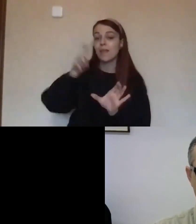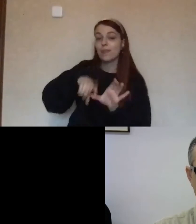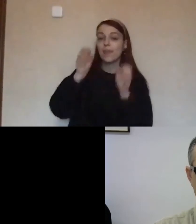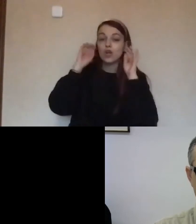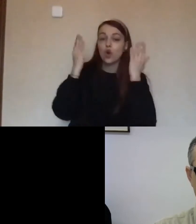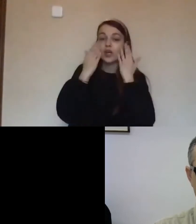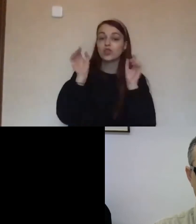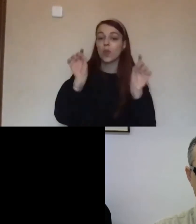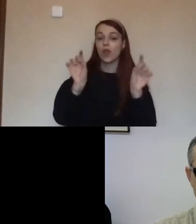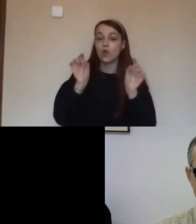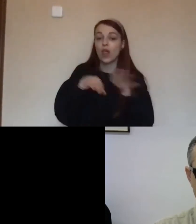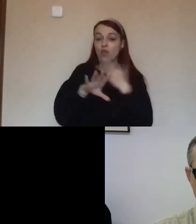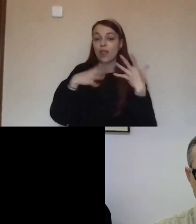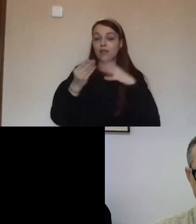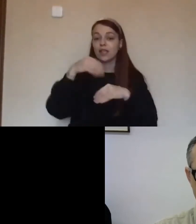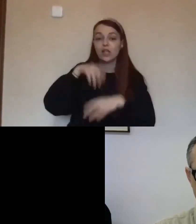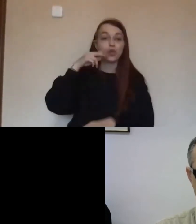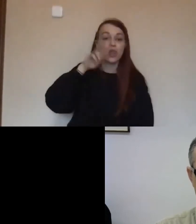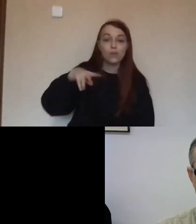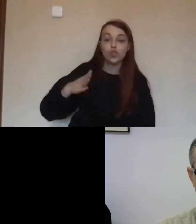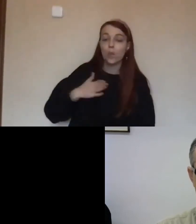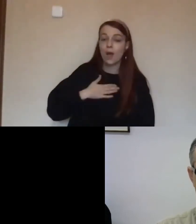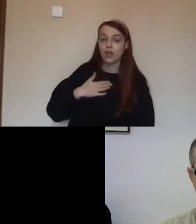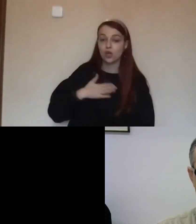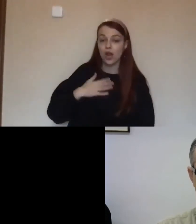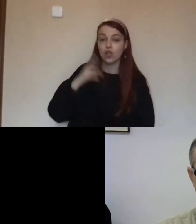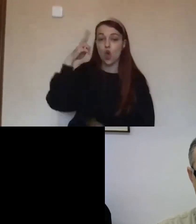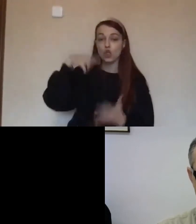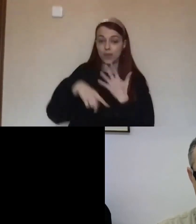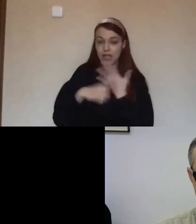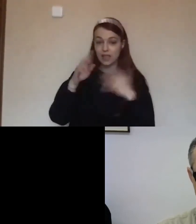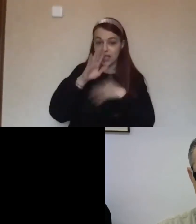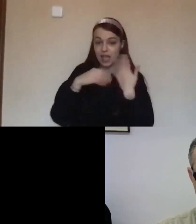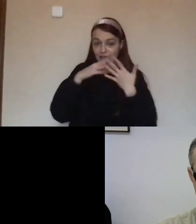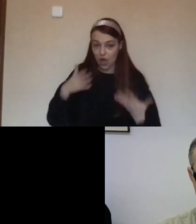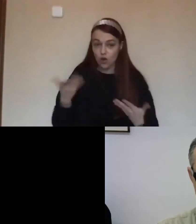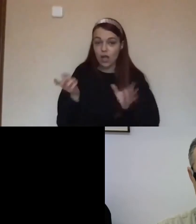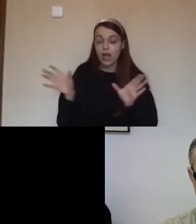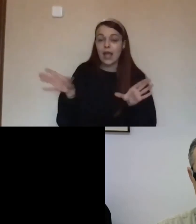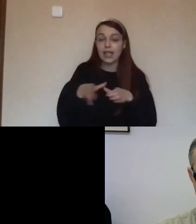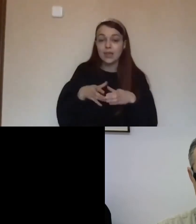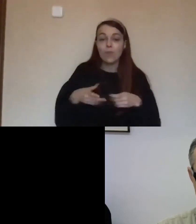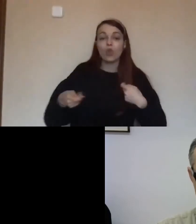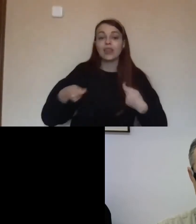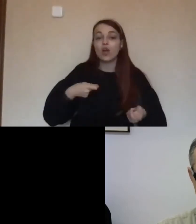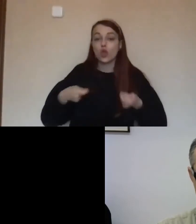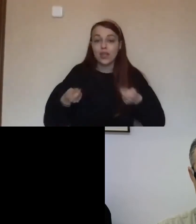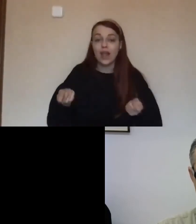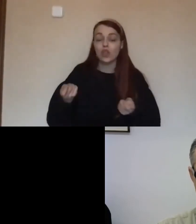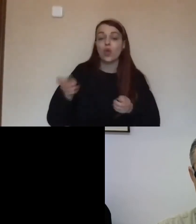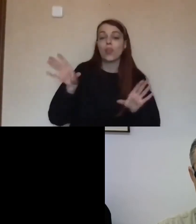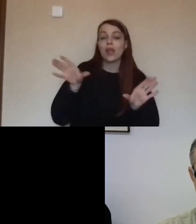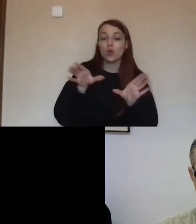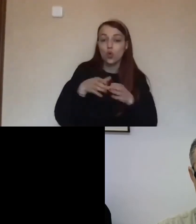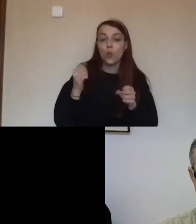y Accesibilidad en Museos y Patrimonio desde 2016. Miembro del equipo de coordinación del Grupo de Trabajo de